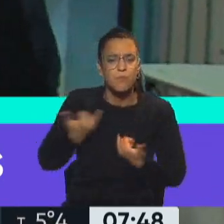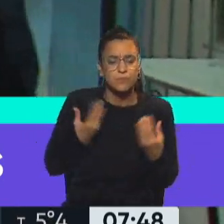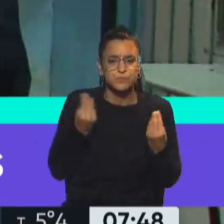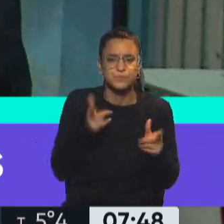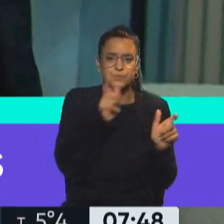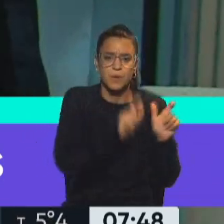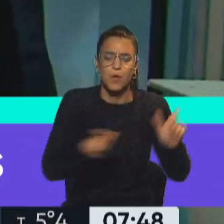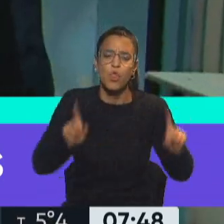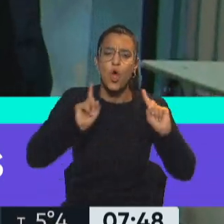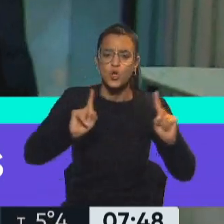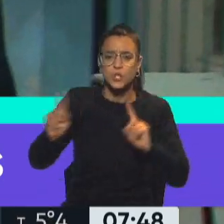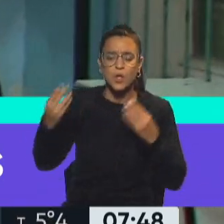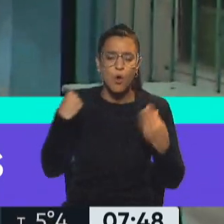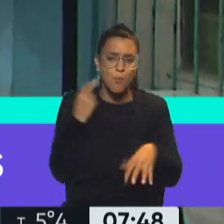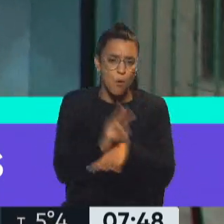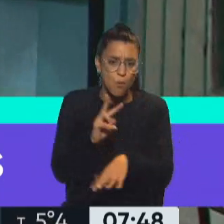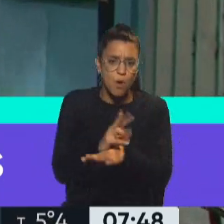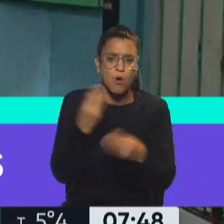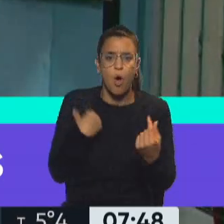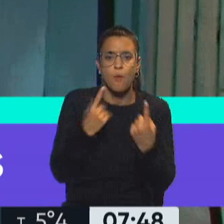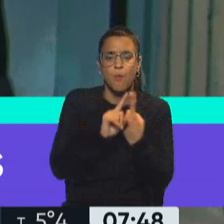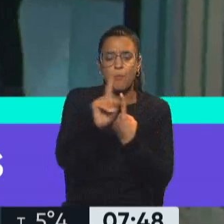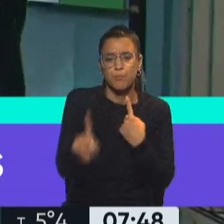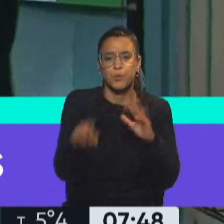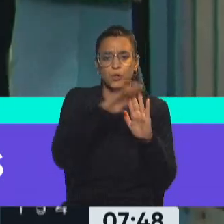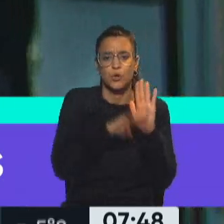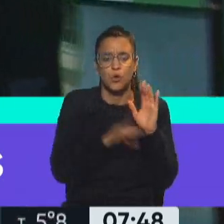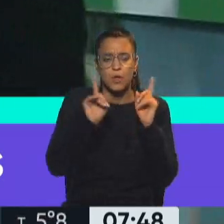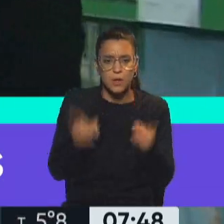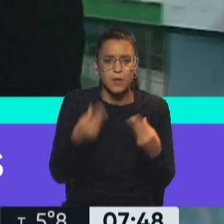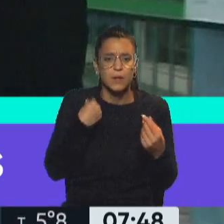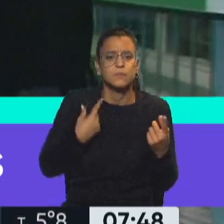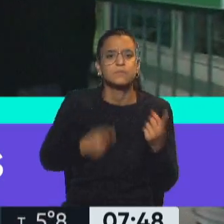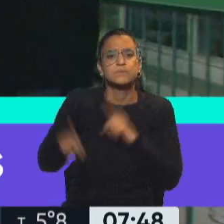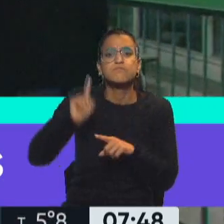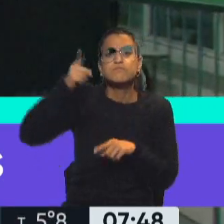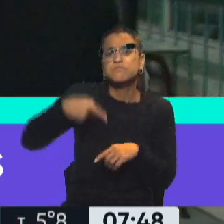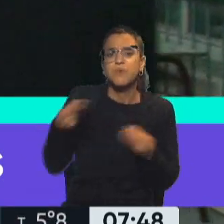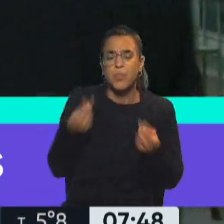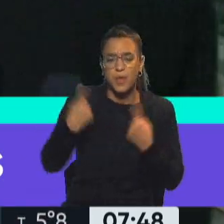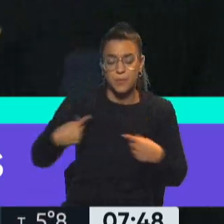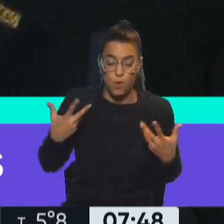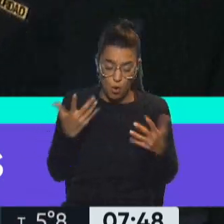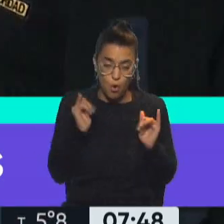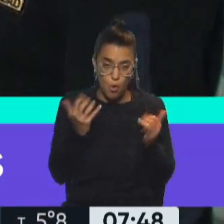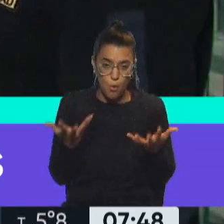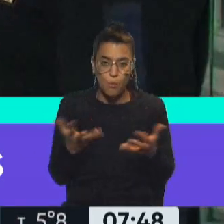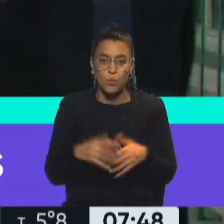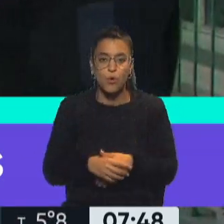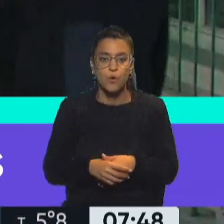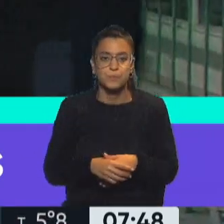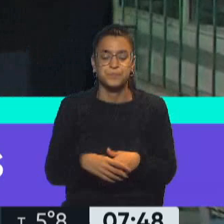personal docente? ¿Cómo se cuidan? ¿Cómo mantienen los protocolos también? ¿Qué directivas tienen? No, por supuesto que cuando